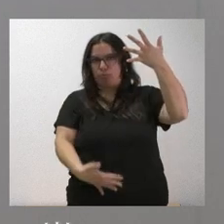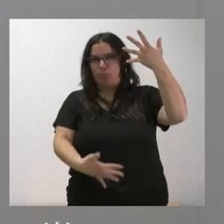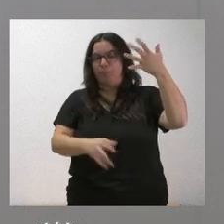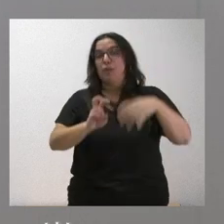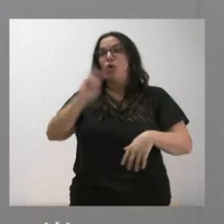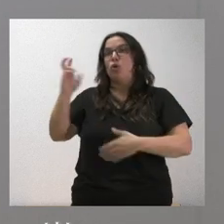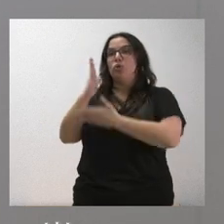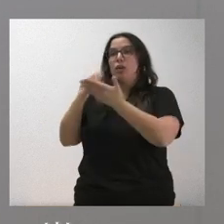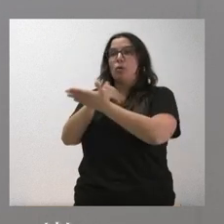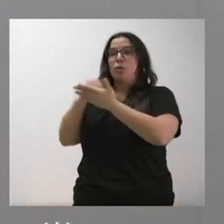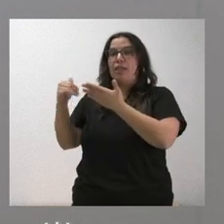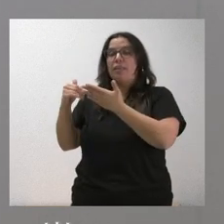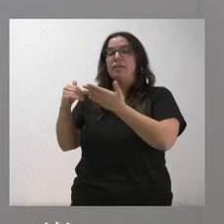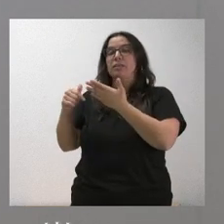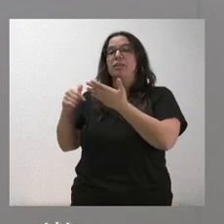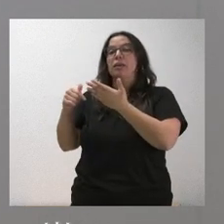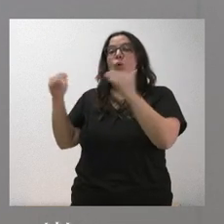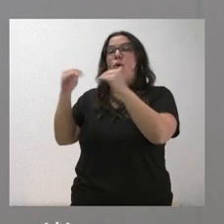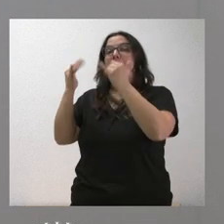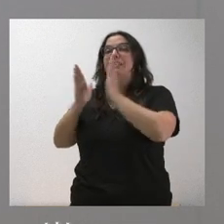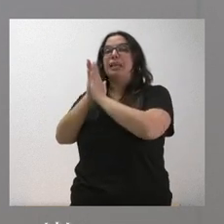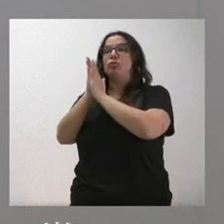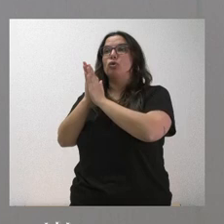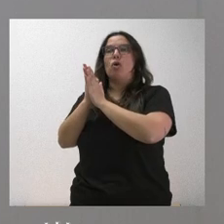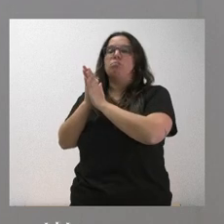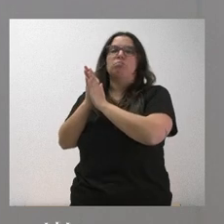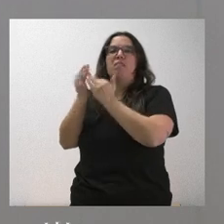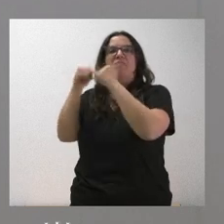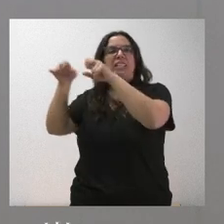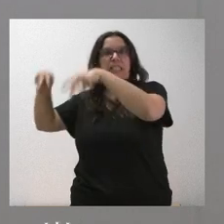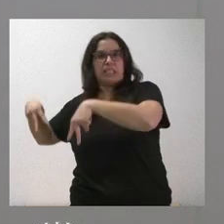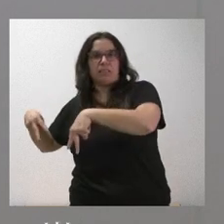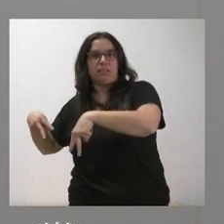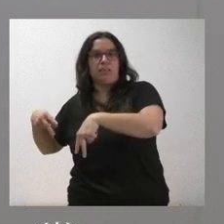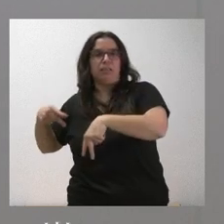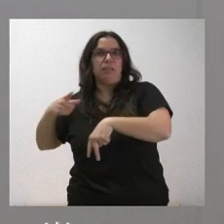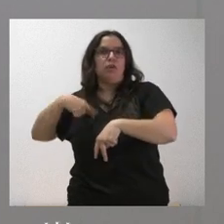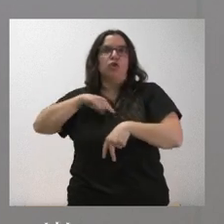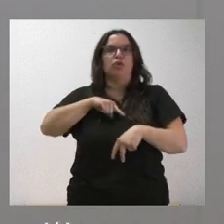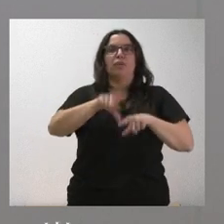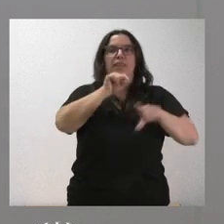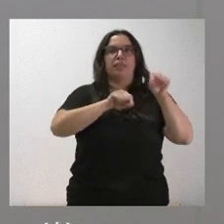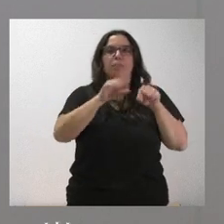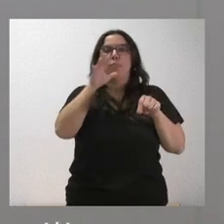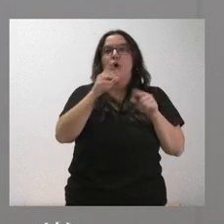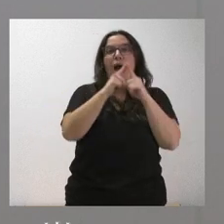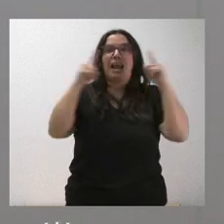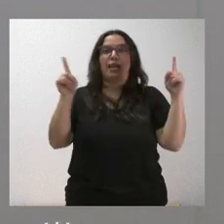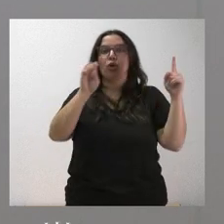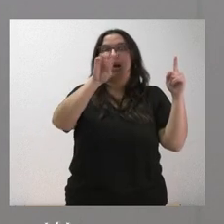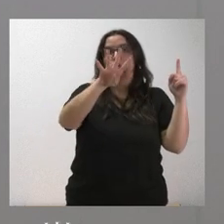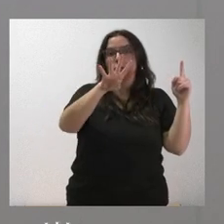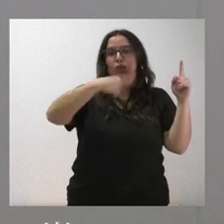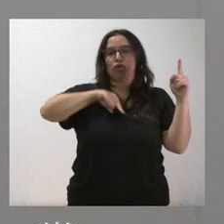fiesta se sea al jueves Santo nosotros decidimos Cuáles son las fiestas de la comunidad y lógicamente tenemos muy poco margen eh que de los 14 días festivos los que corresponde al ámbito